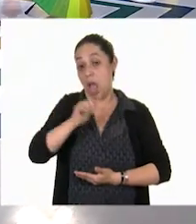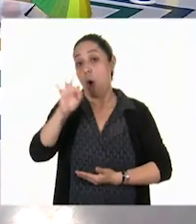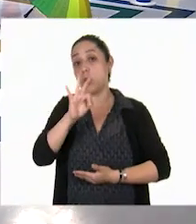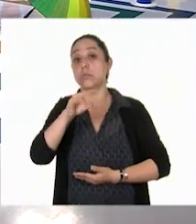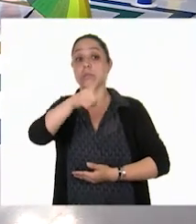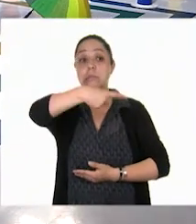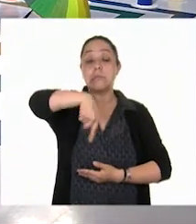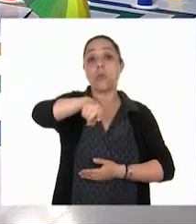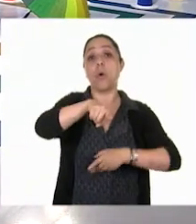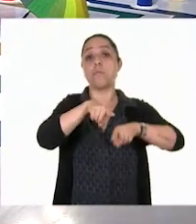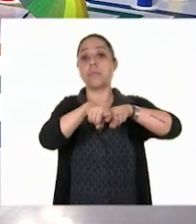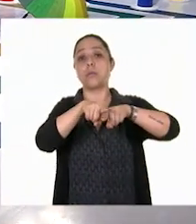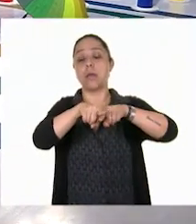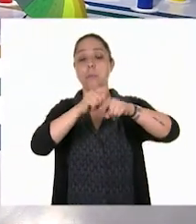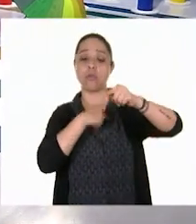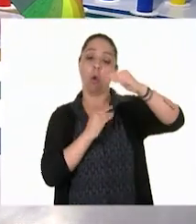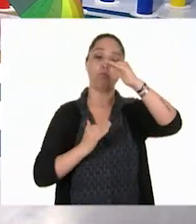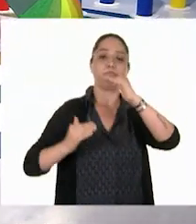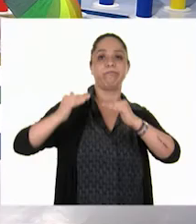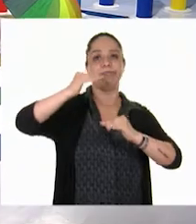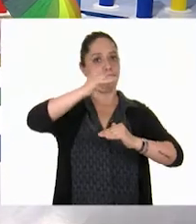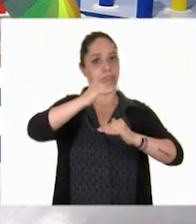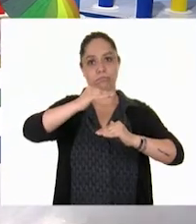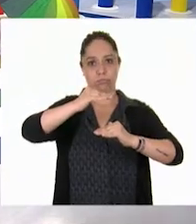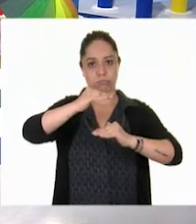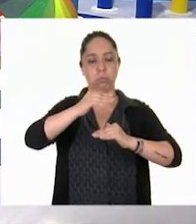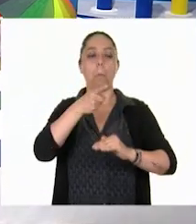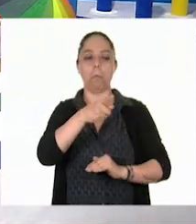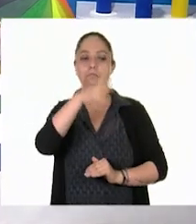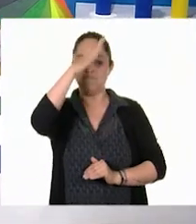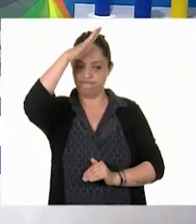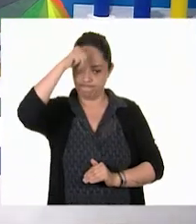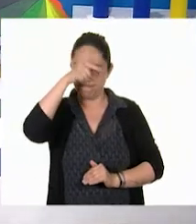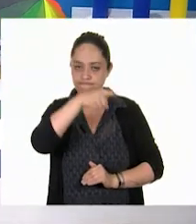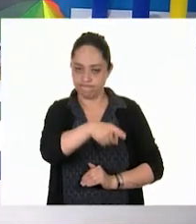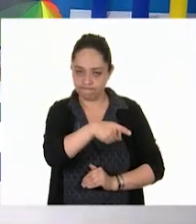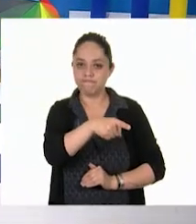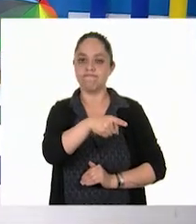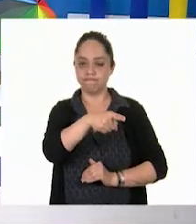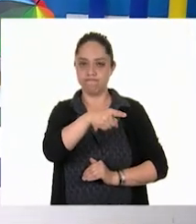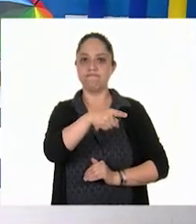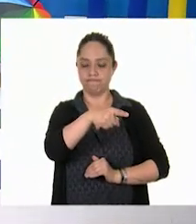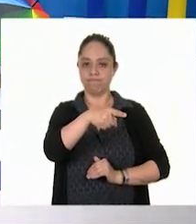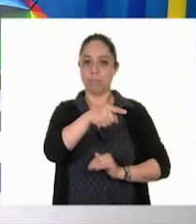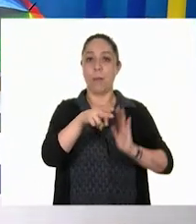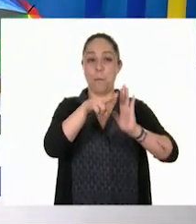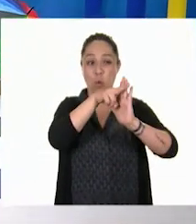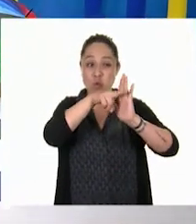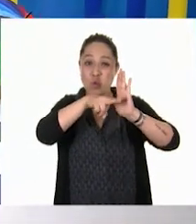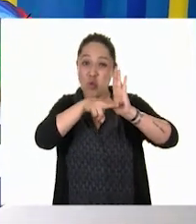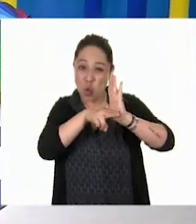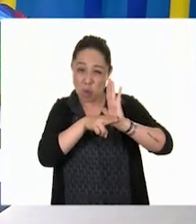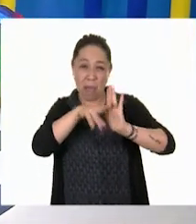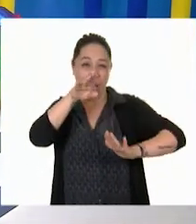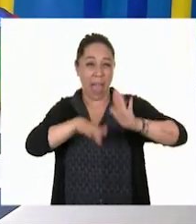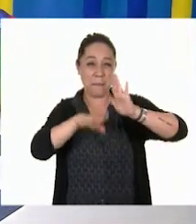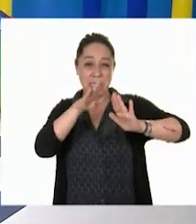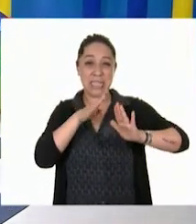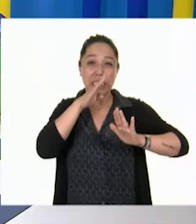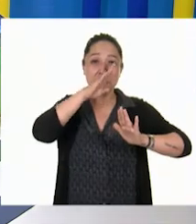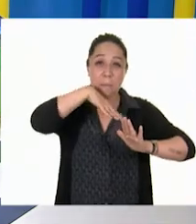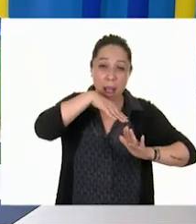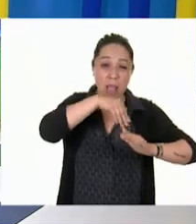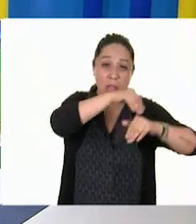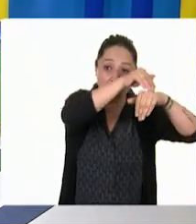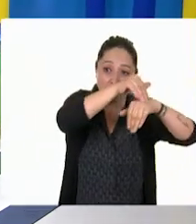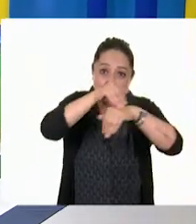hermanos. Bueno, sí, estoy de acuerdo contigo, Ale. Uh-huh. La incorrecta aplicación de las normas afecta la vida de las personas.